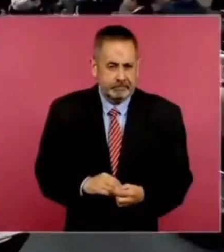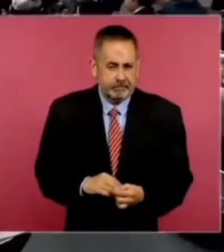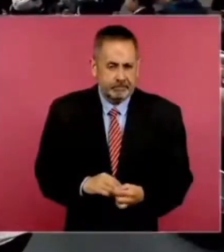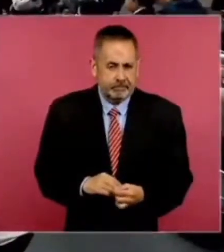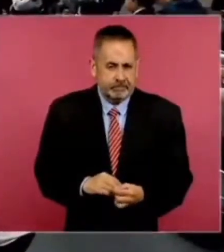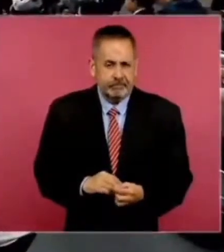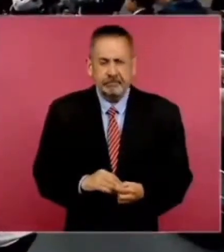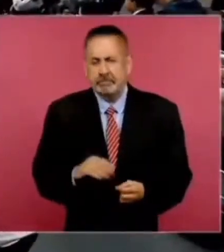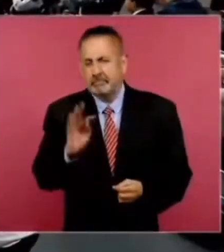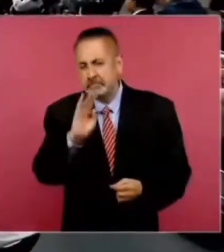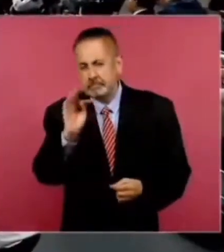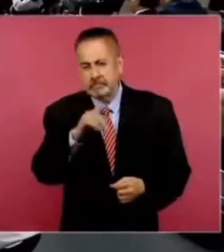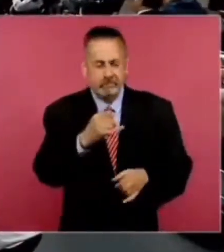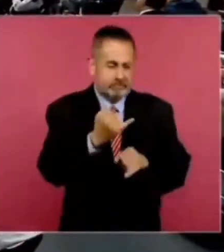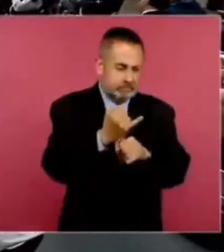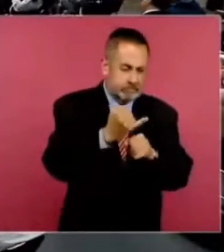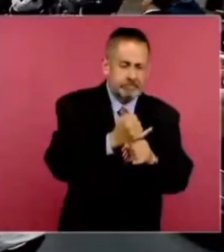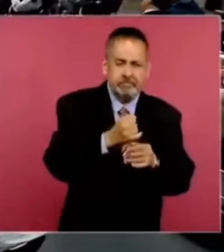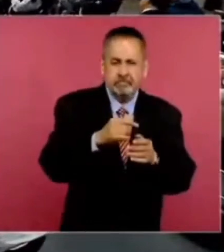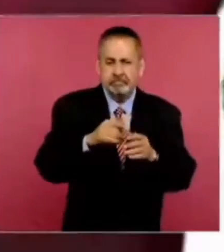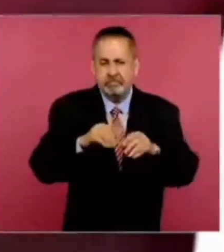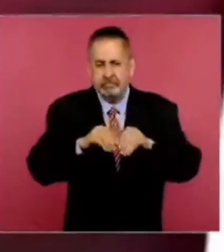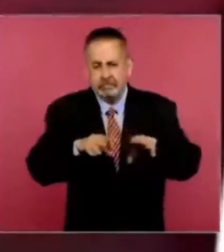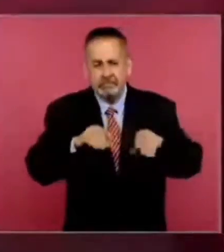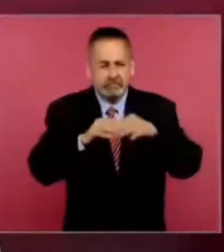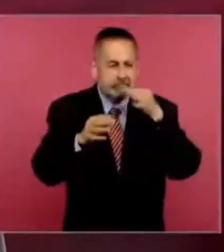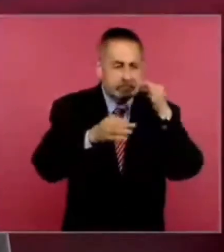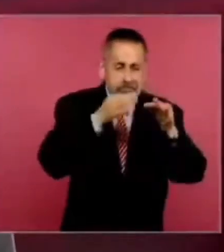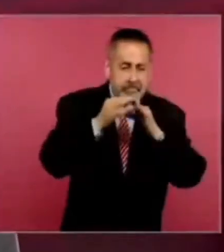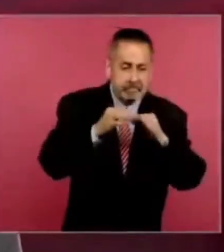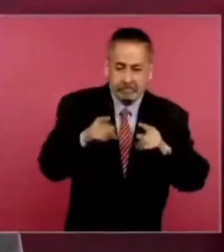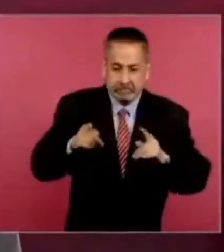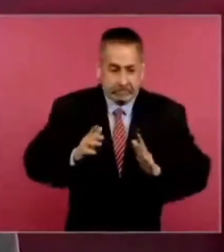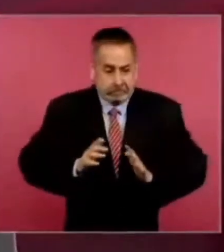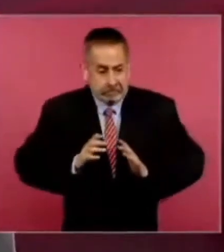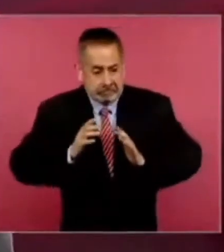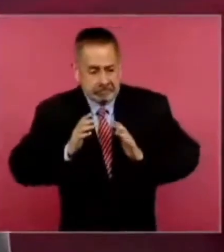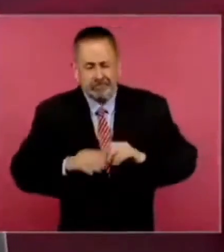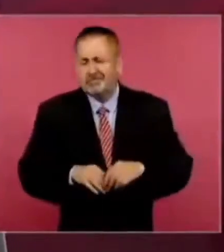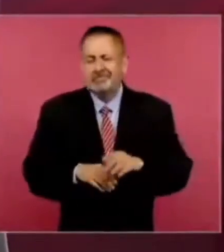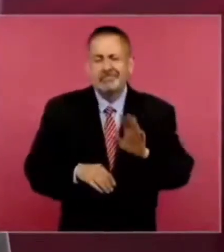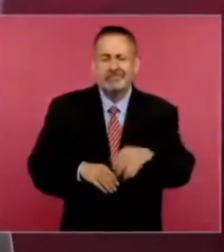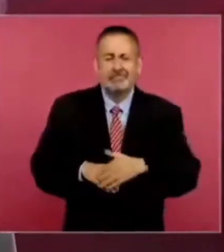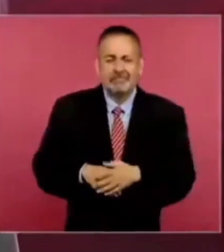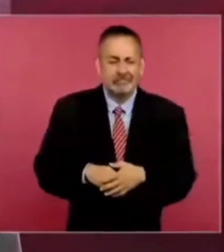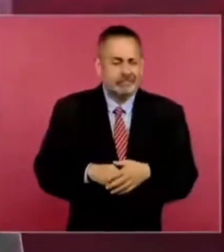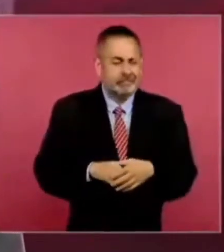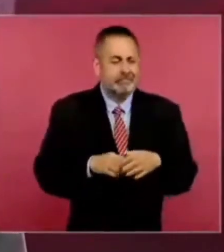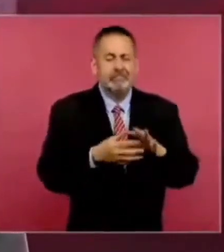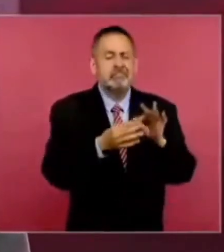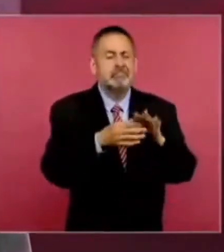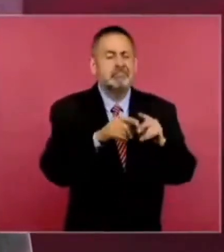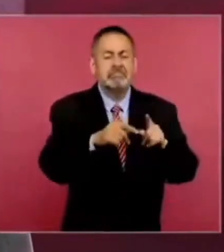en las redes sociales aparece, ¿no?, un desfile